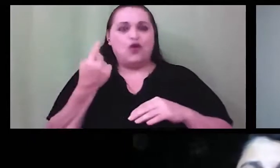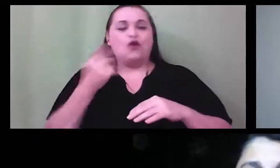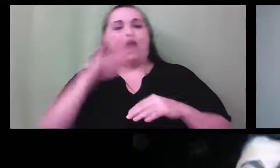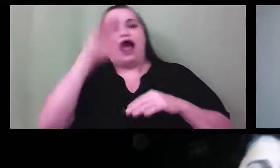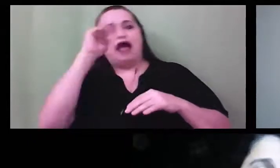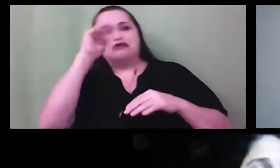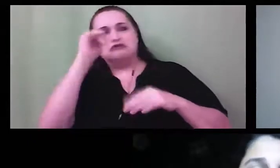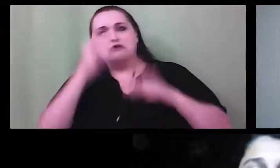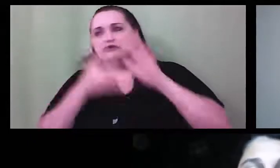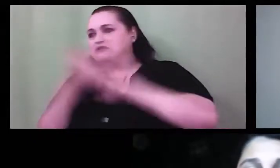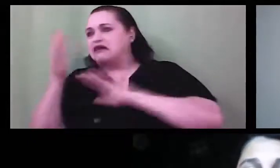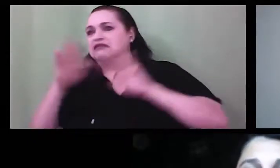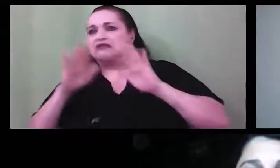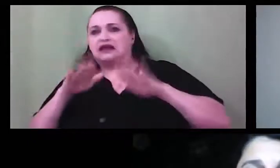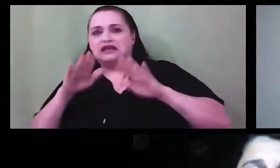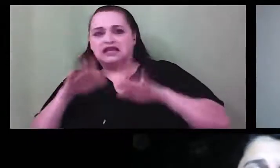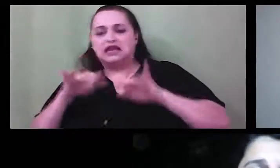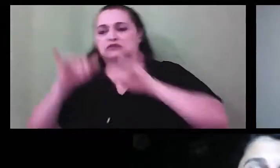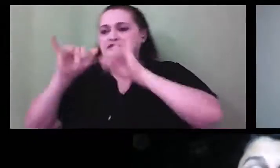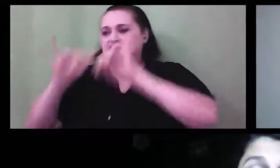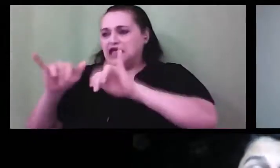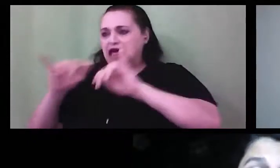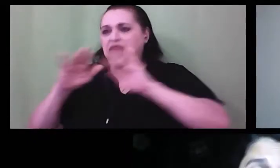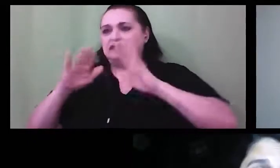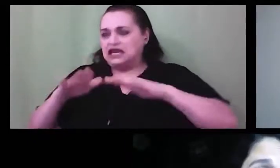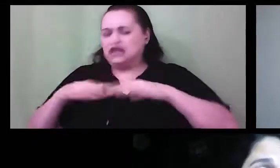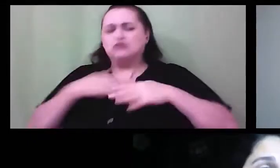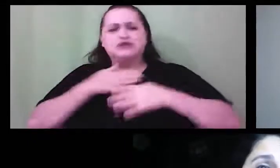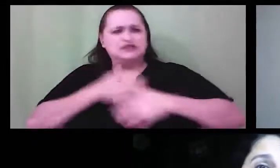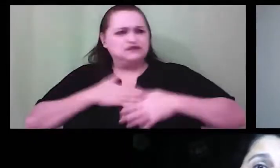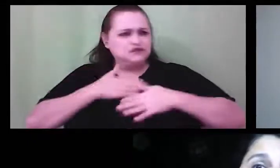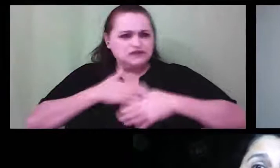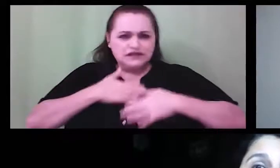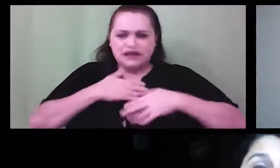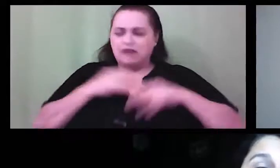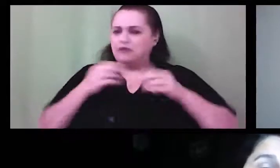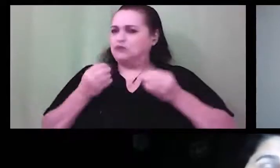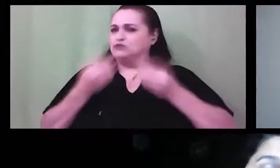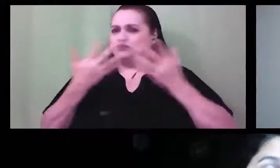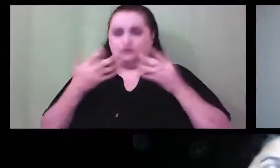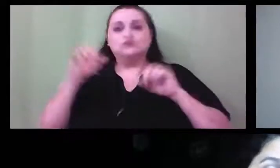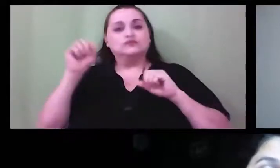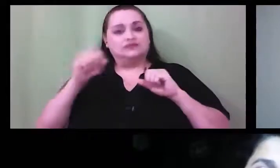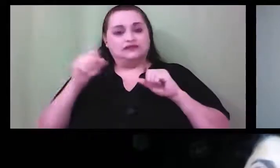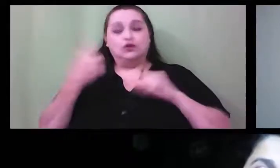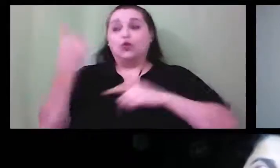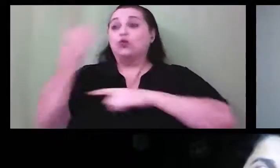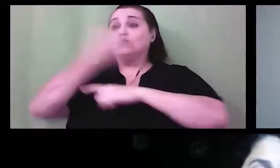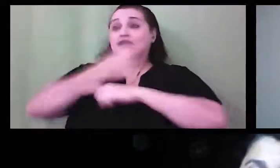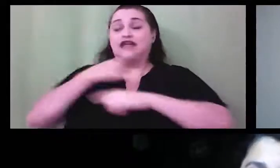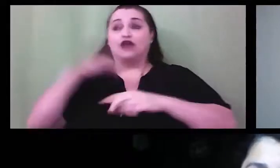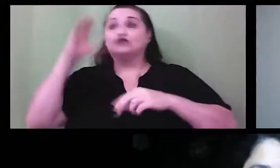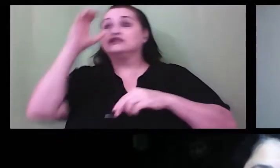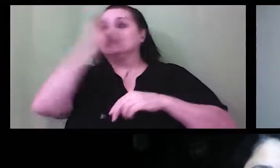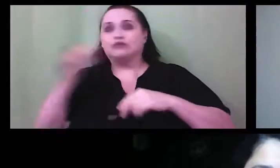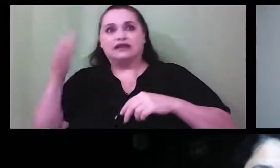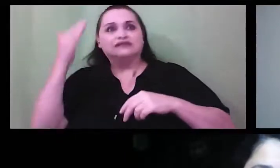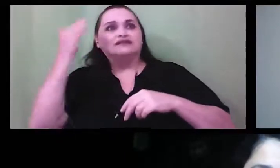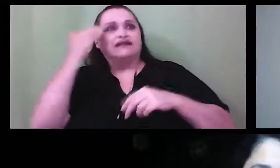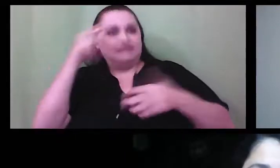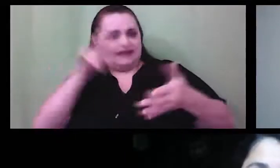se iba tranquilo, se quedaba tranquilo, él disfrutaba un montón. Bueno, un día nos dimos cuenta que sabía leer y